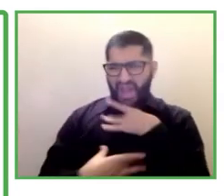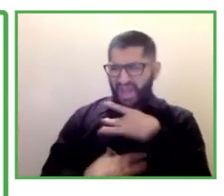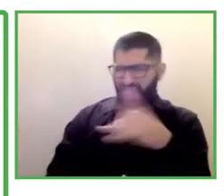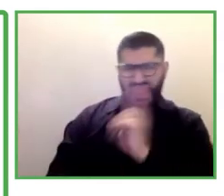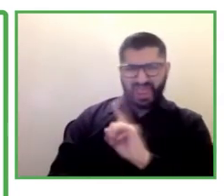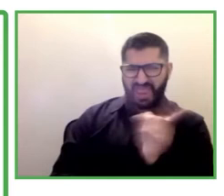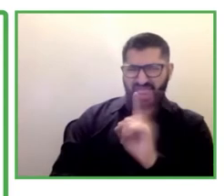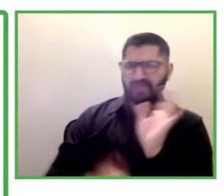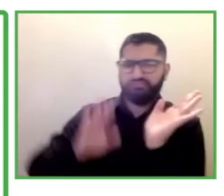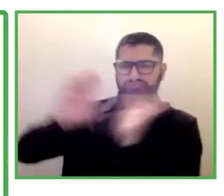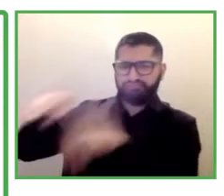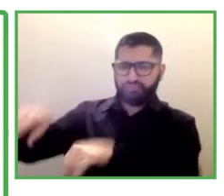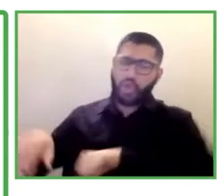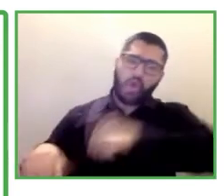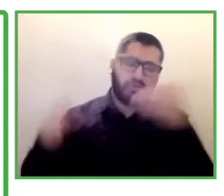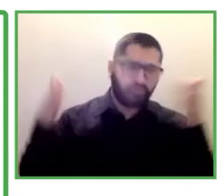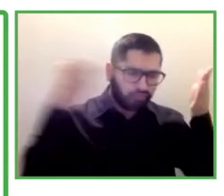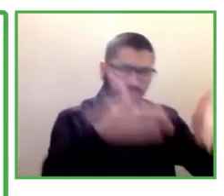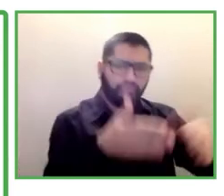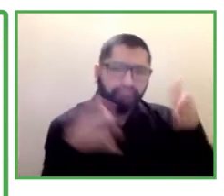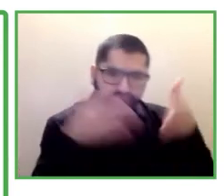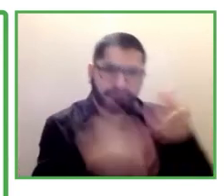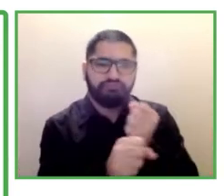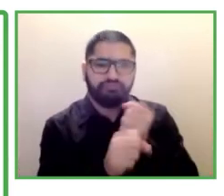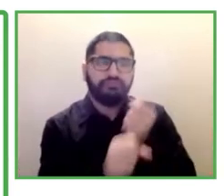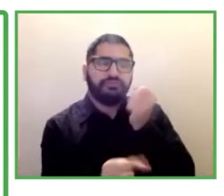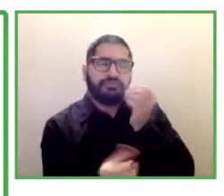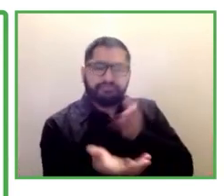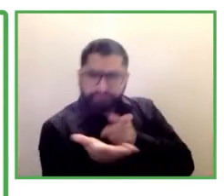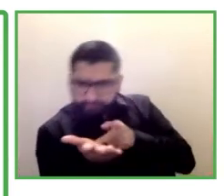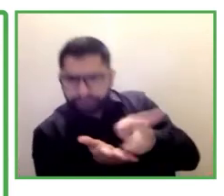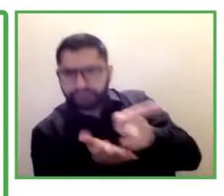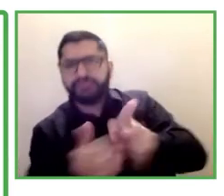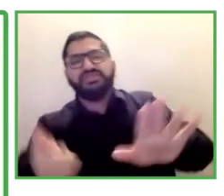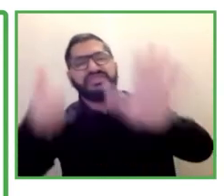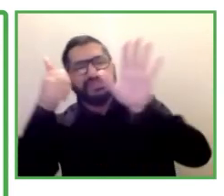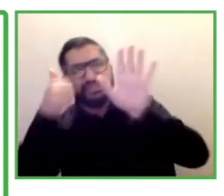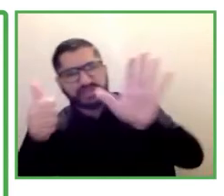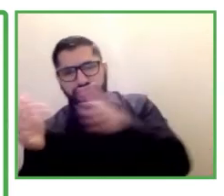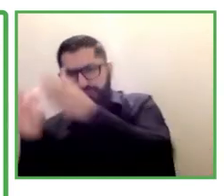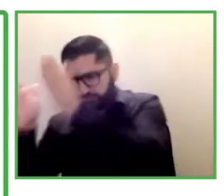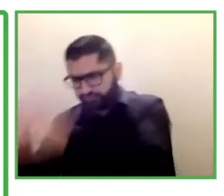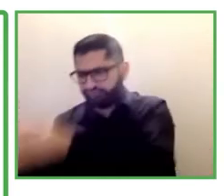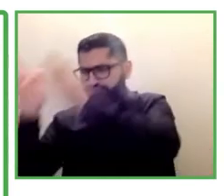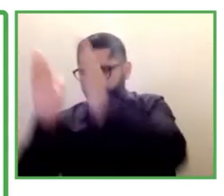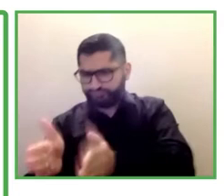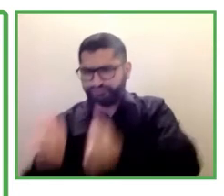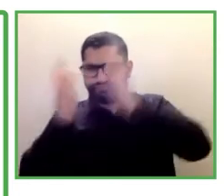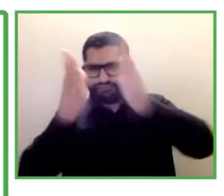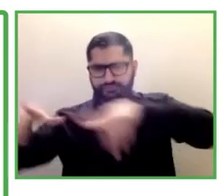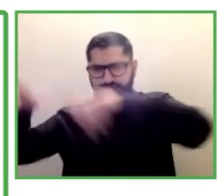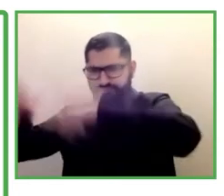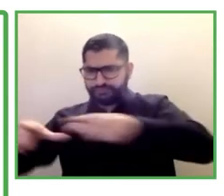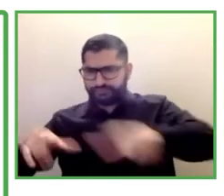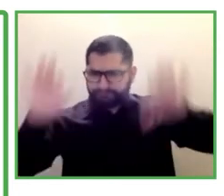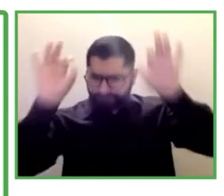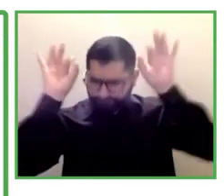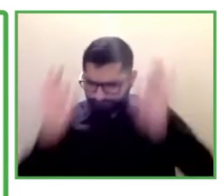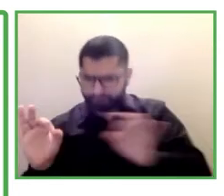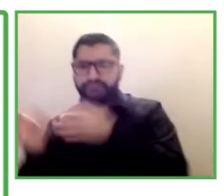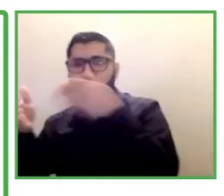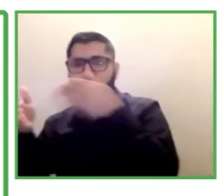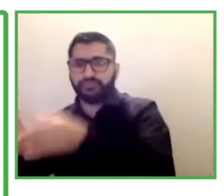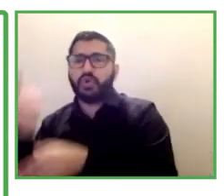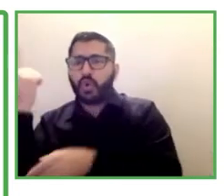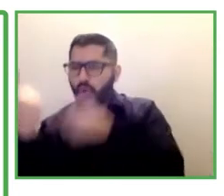clave, que incluyen conocer a la persona, saber cuál es el camino hacia el éxito, hacer entrevistas, hablar